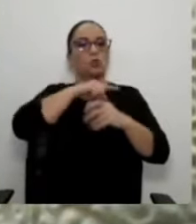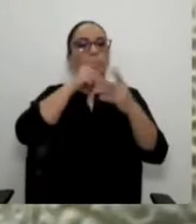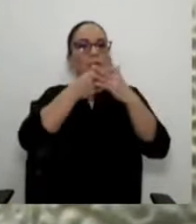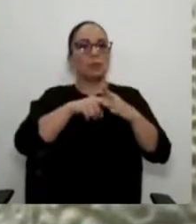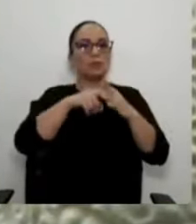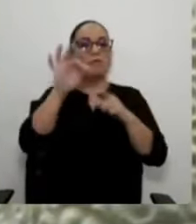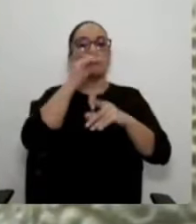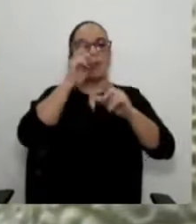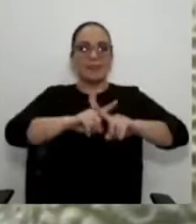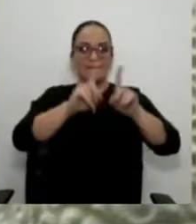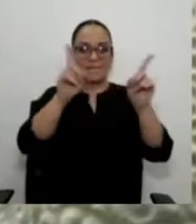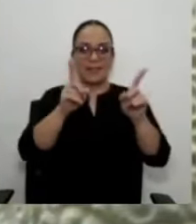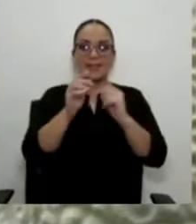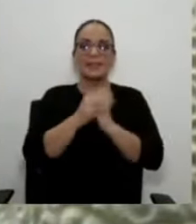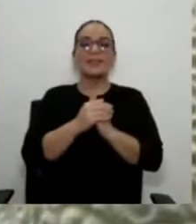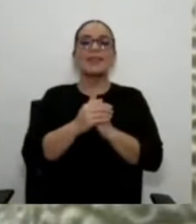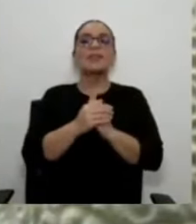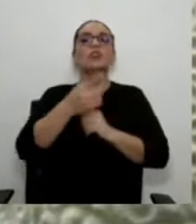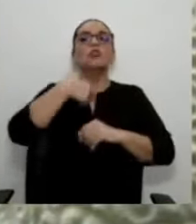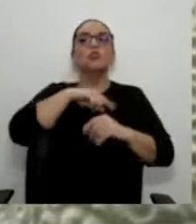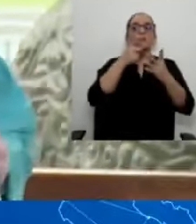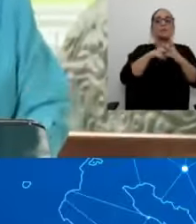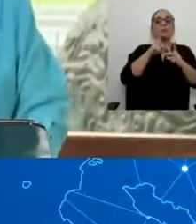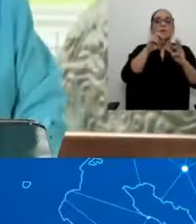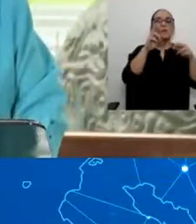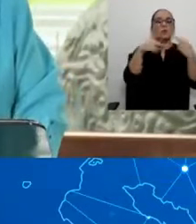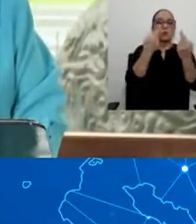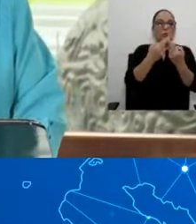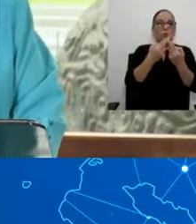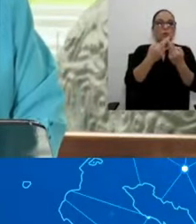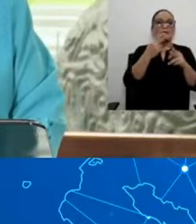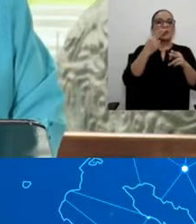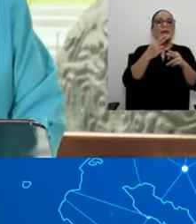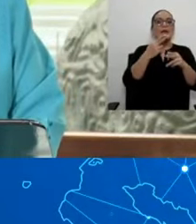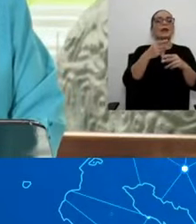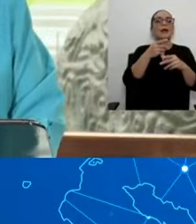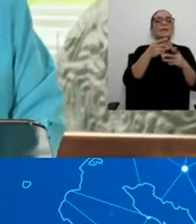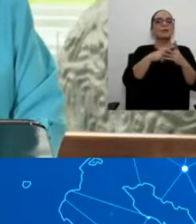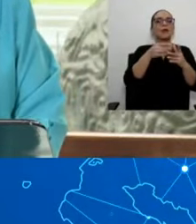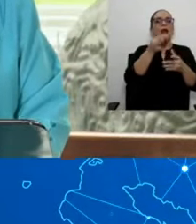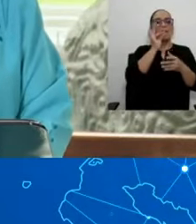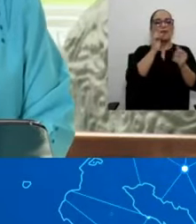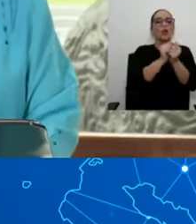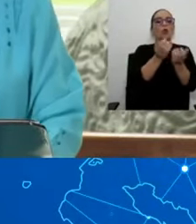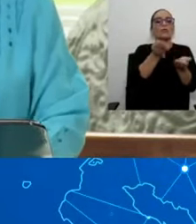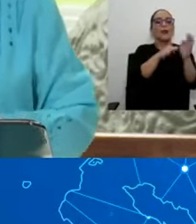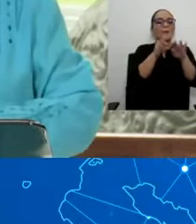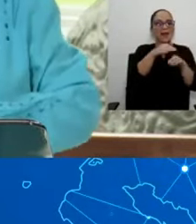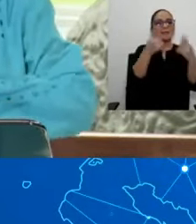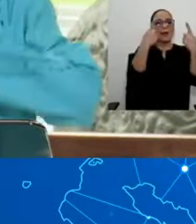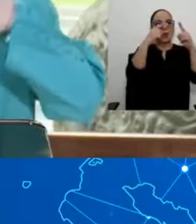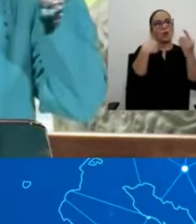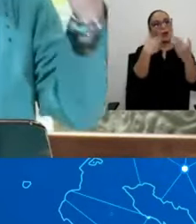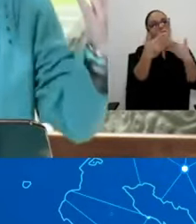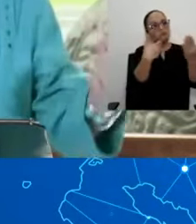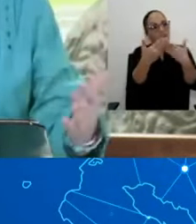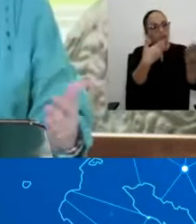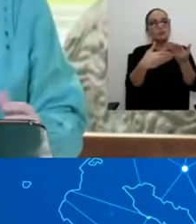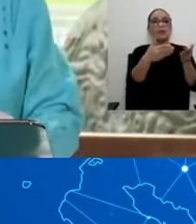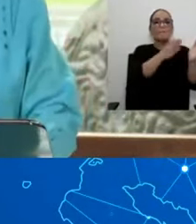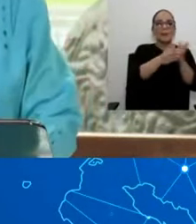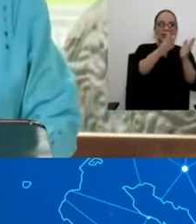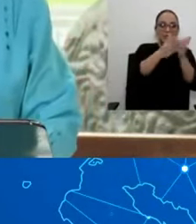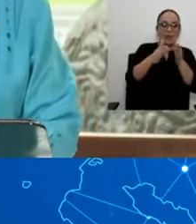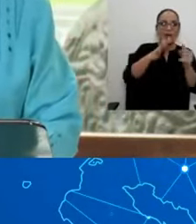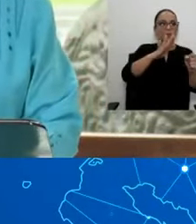presidente. Empezamos con una reunión que la llamamos Café con Tamales para podernos entender y para poder planificar la totalidad